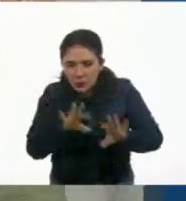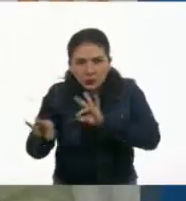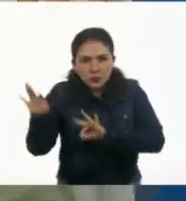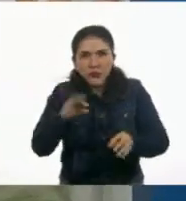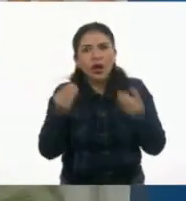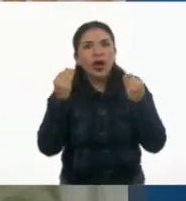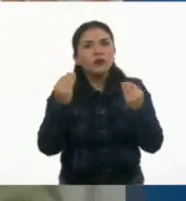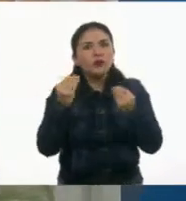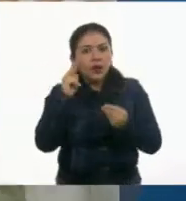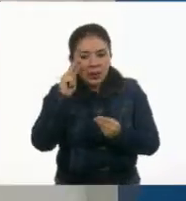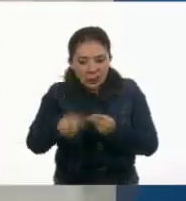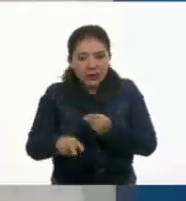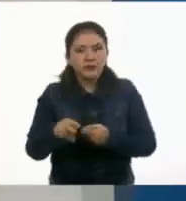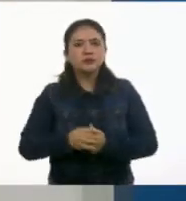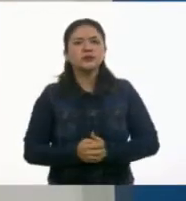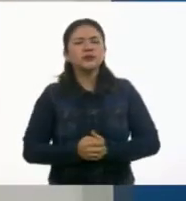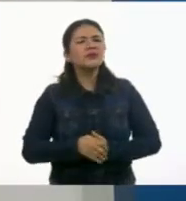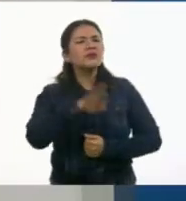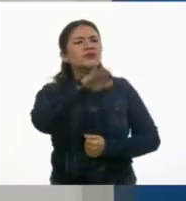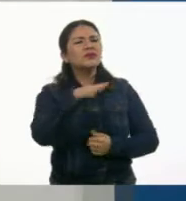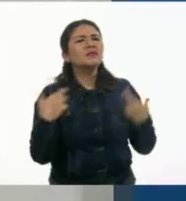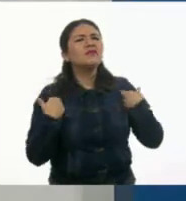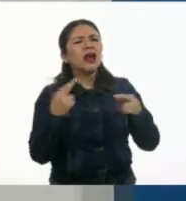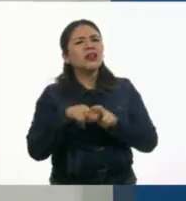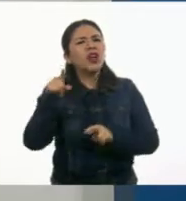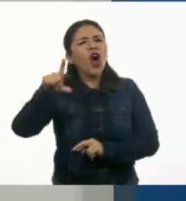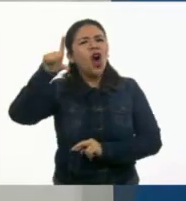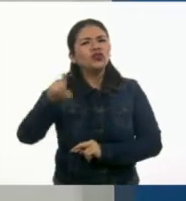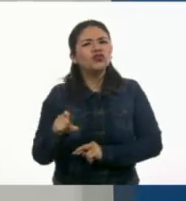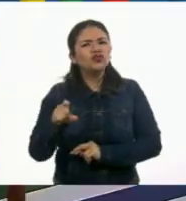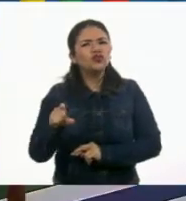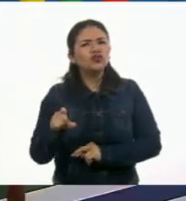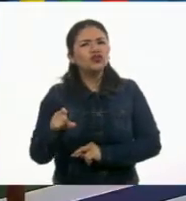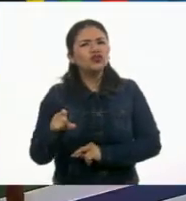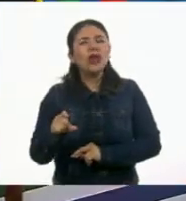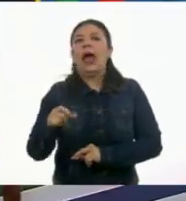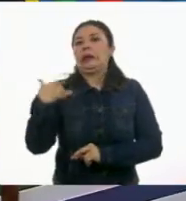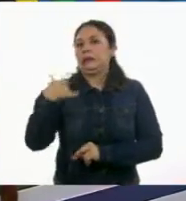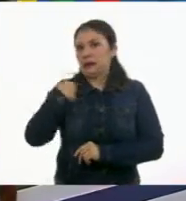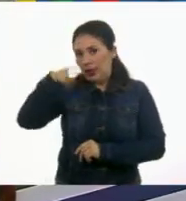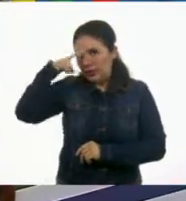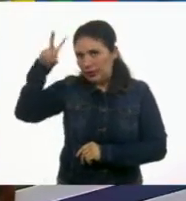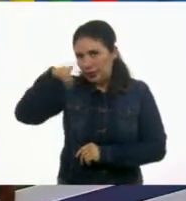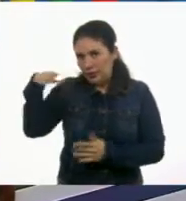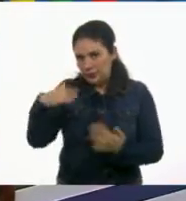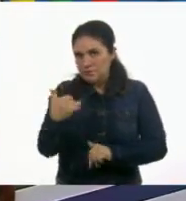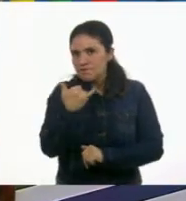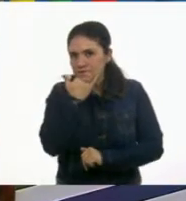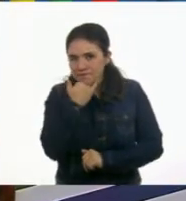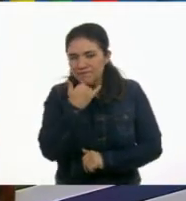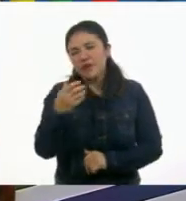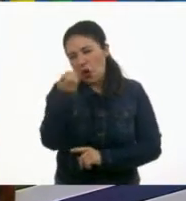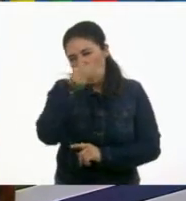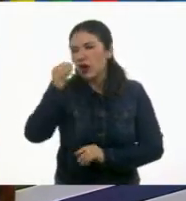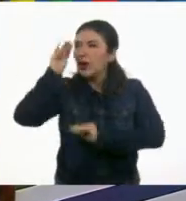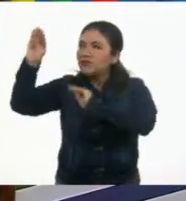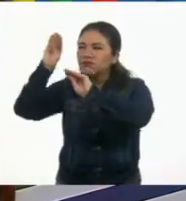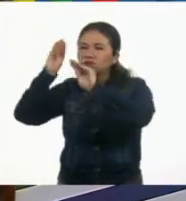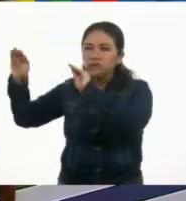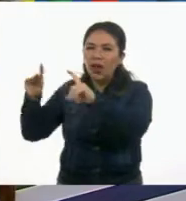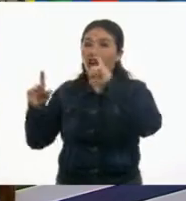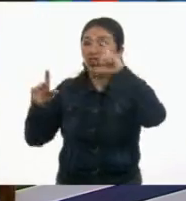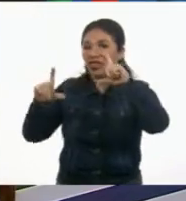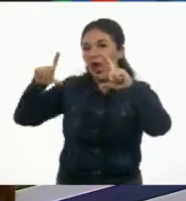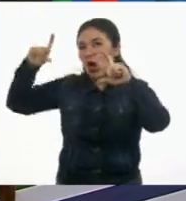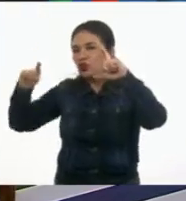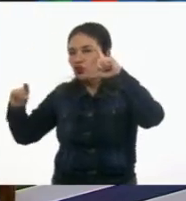¿Cuántas con mayúsculas? Profe, pero esta es minúscula. Que si fuera concurso. ¡Ah, sí, cierto! Mira. Perdóname, Nale, ya sabes que de